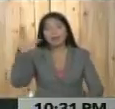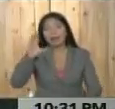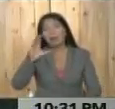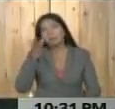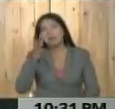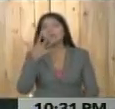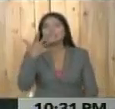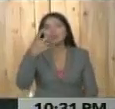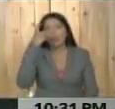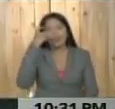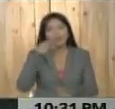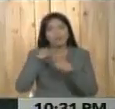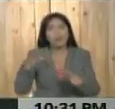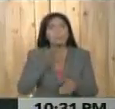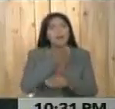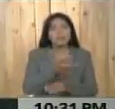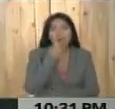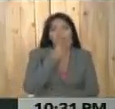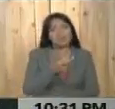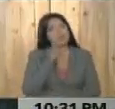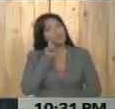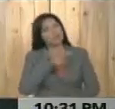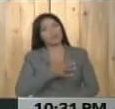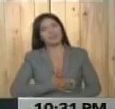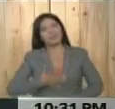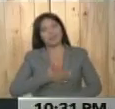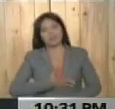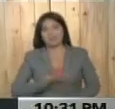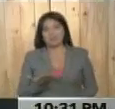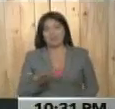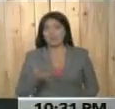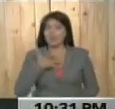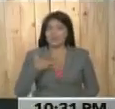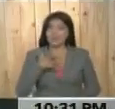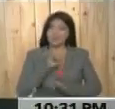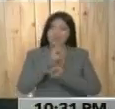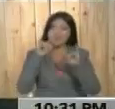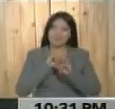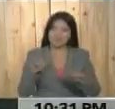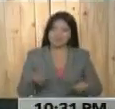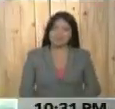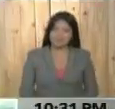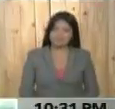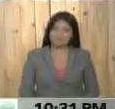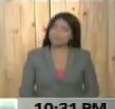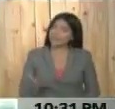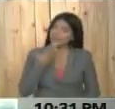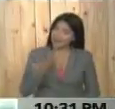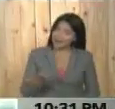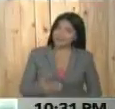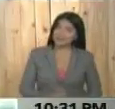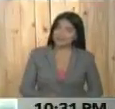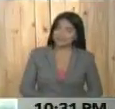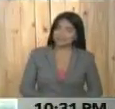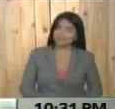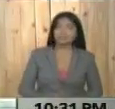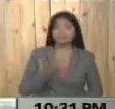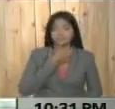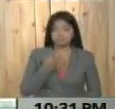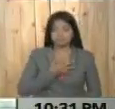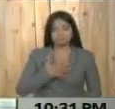unos 5 días para irlos a ver y disfrutar. Nos hemos sentido muy felices. David. Muchísimas gracias y la verdad es que de